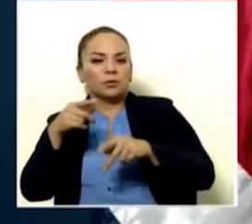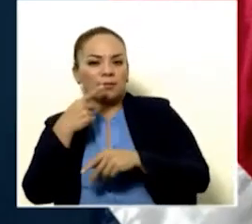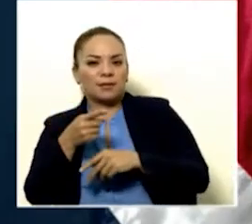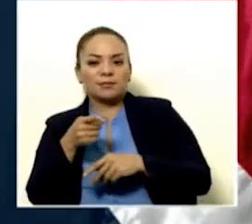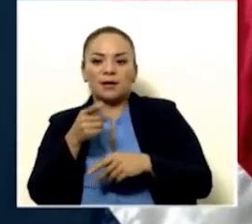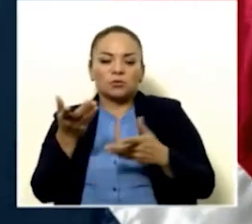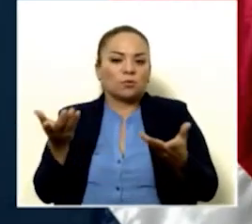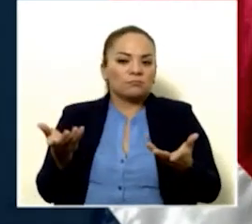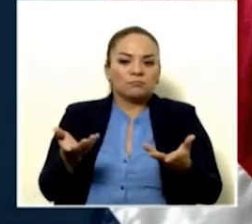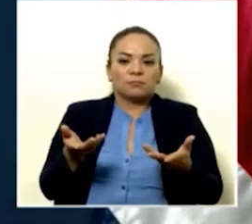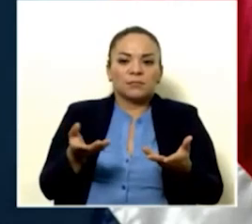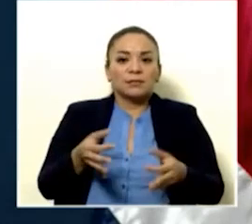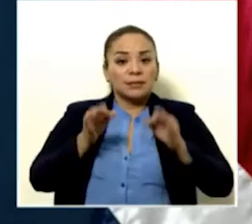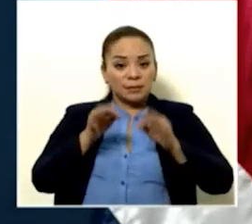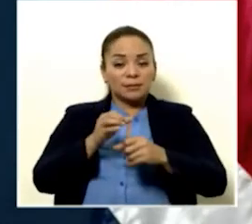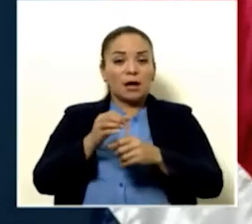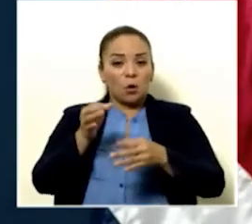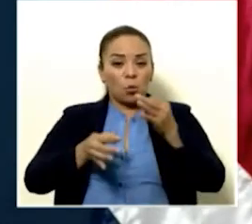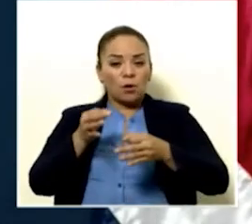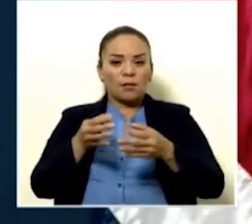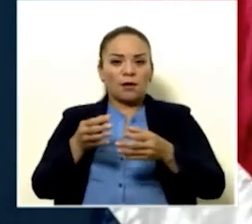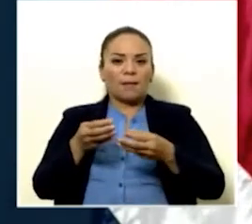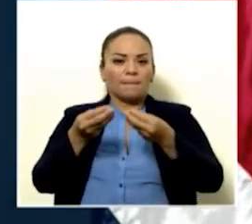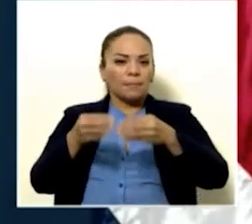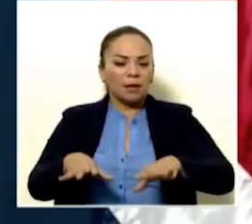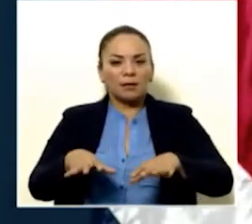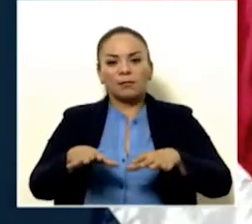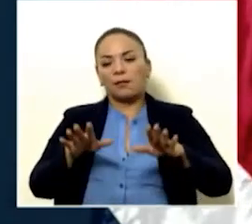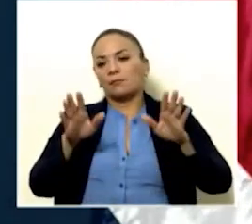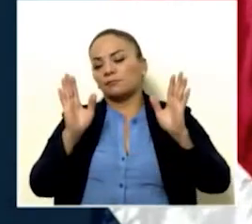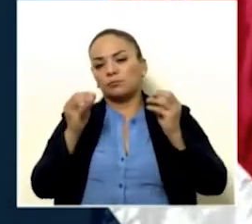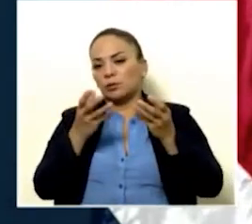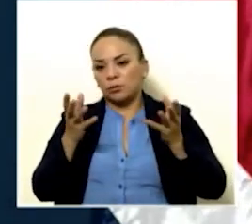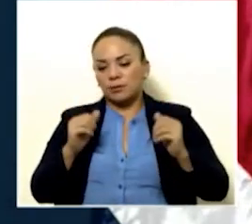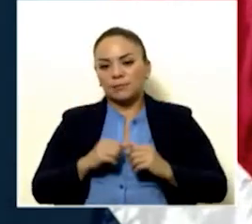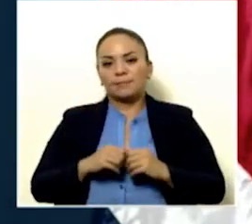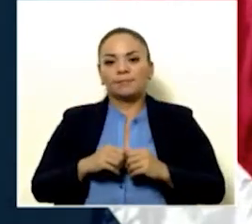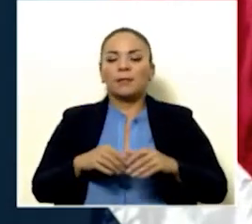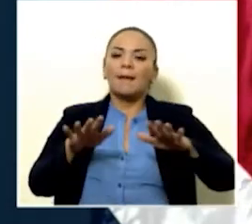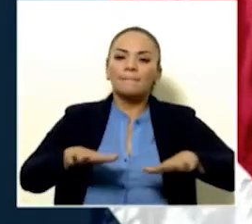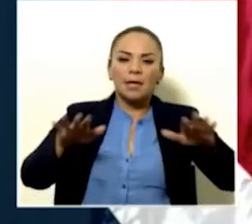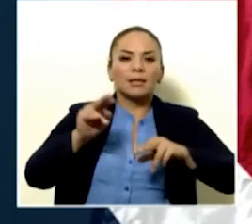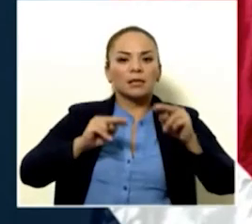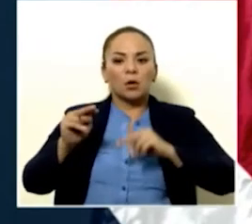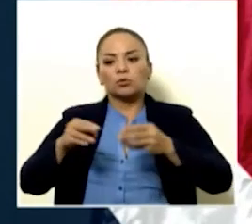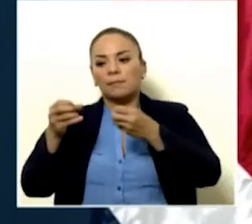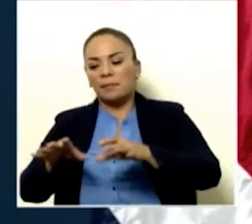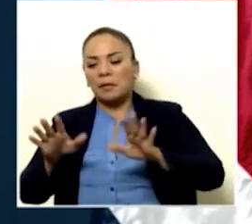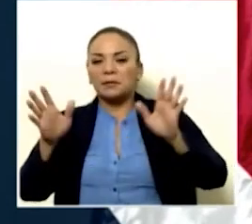certeza jurídica al marco de negocios de Costa Rica o al ambiente de negocios. En